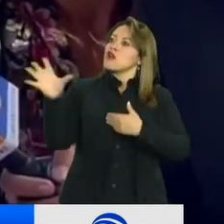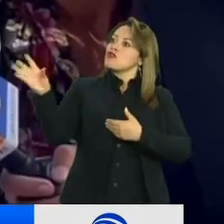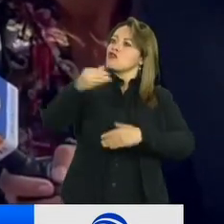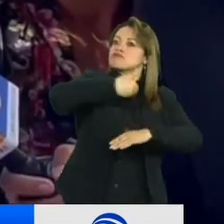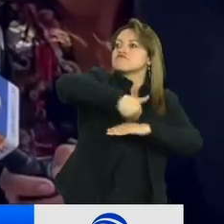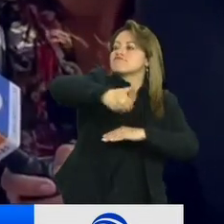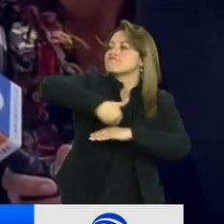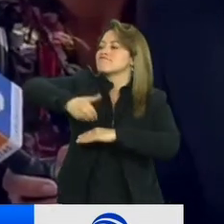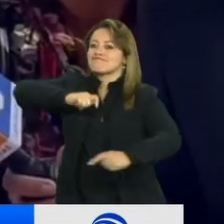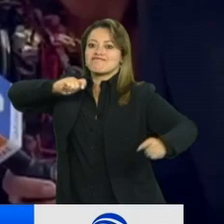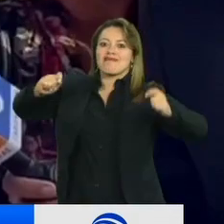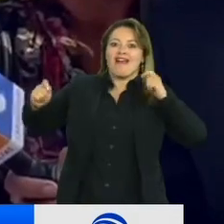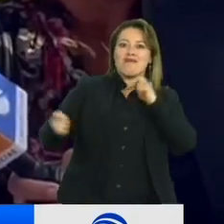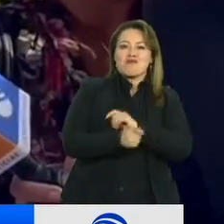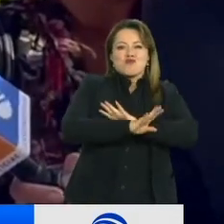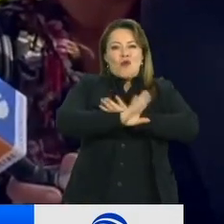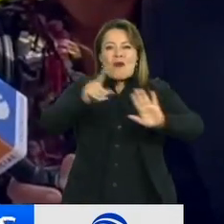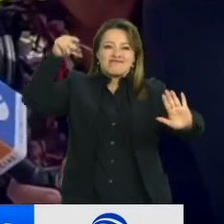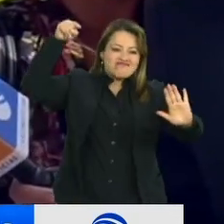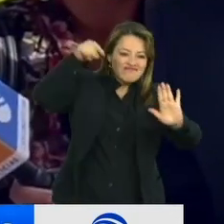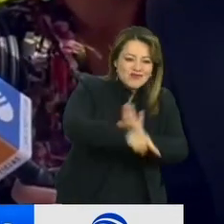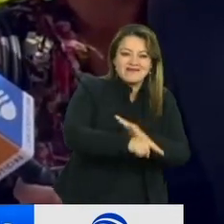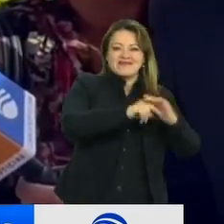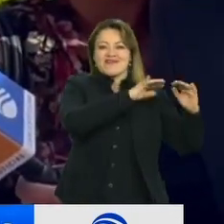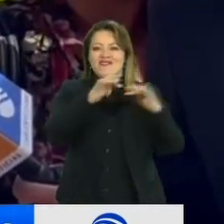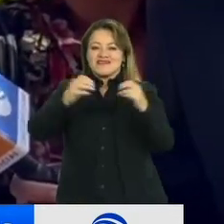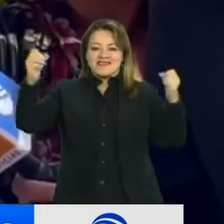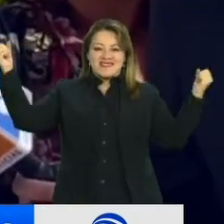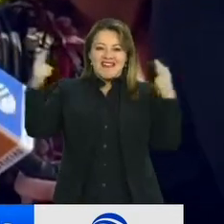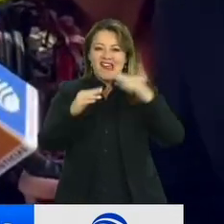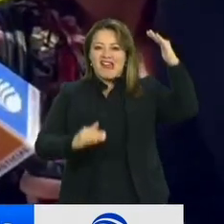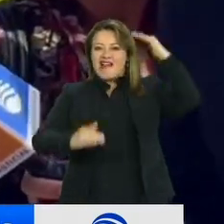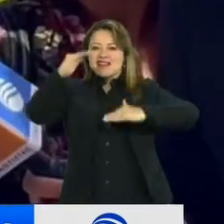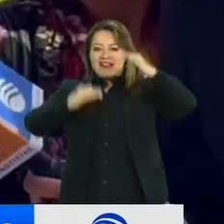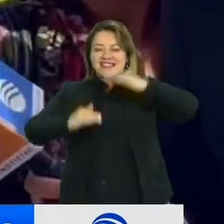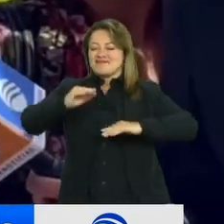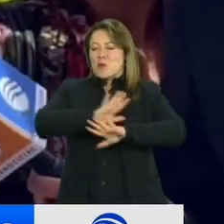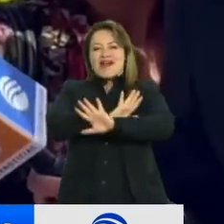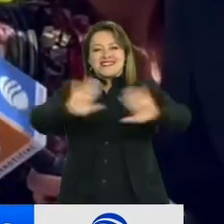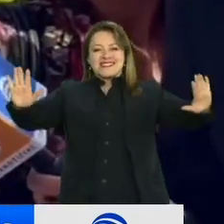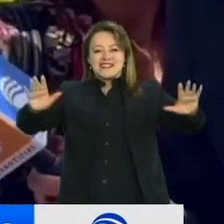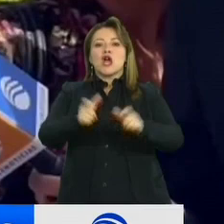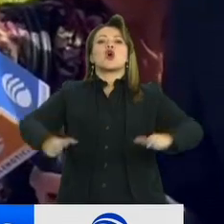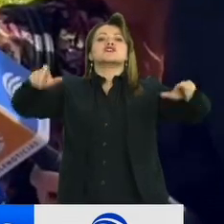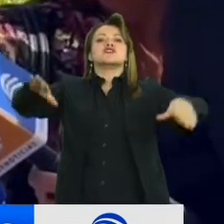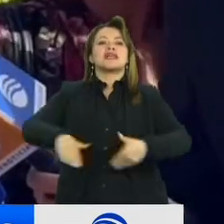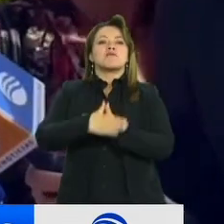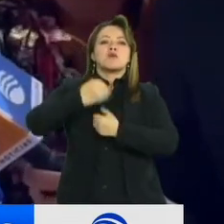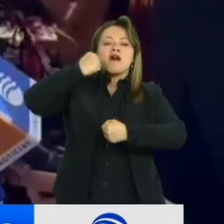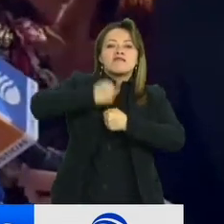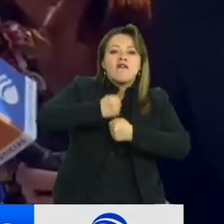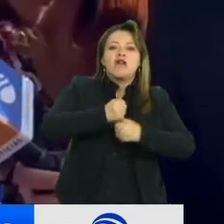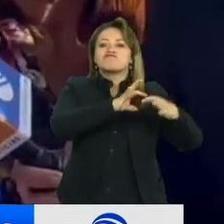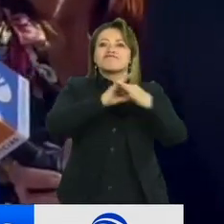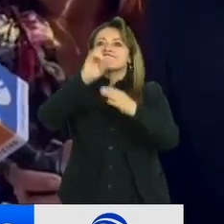cambios profundos, que paren la matanza, que paren la guerra, que cierren la inequidad, que pongan el Congreso a trabajar en sintonía con los